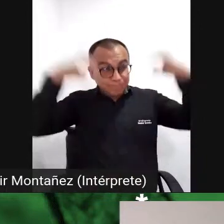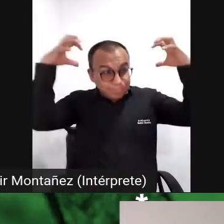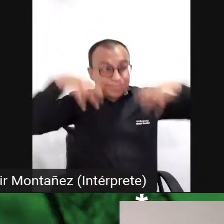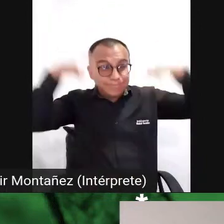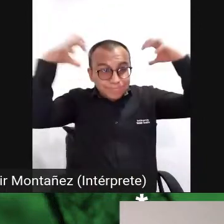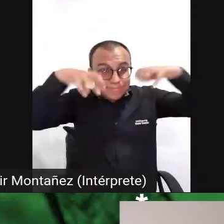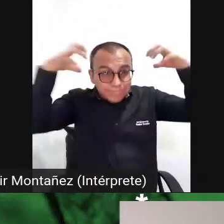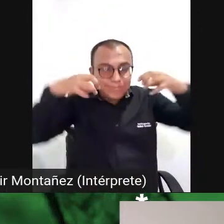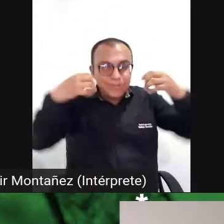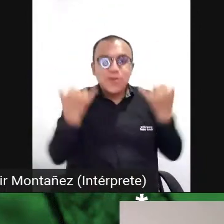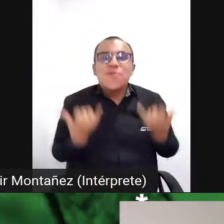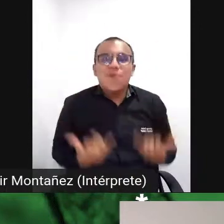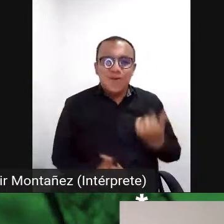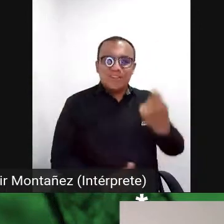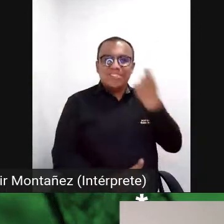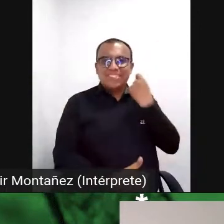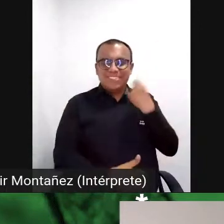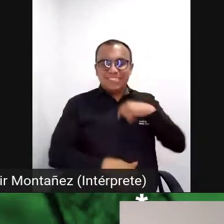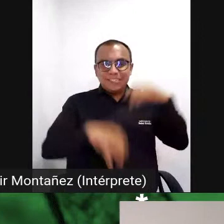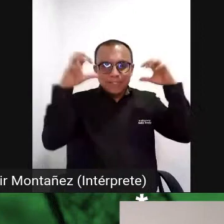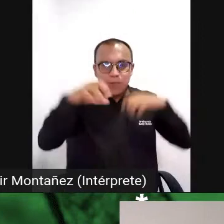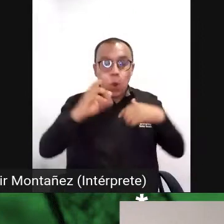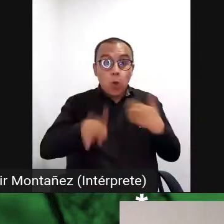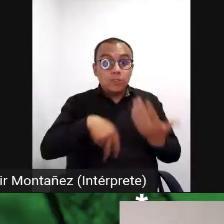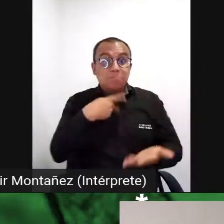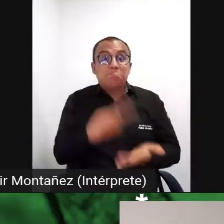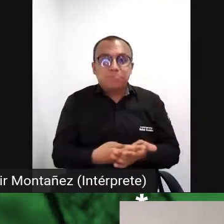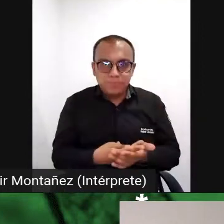yo hacía el chiste todo el tiempo, si uno se tropezaba ahí.